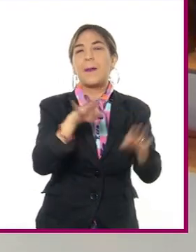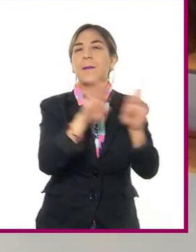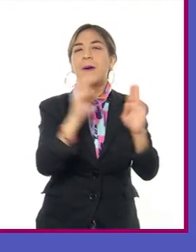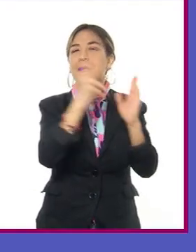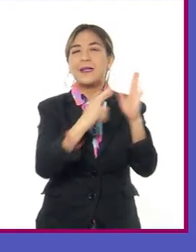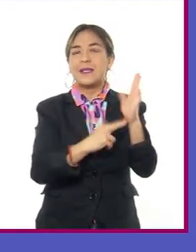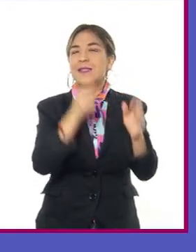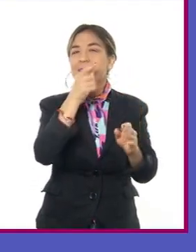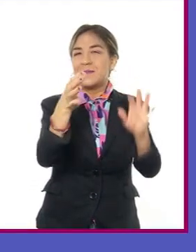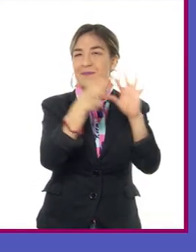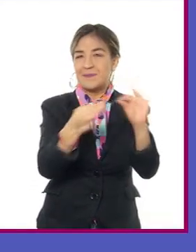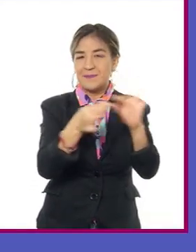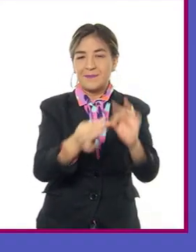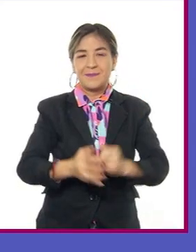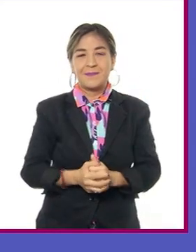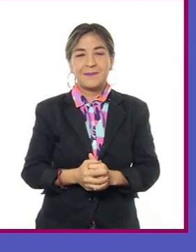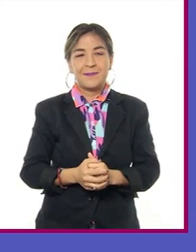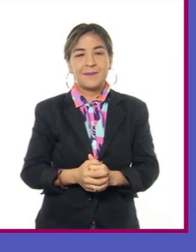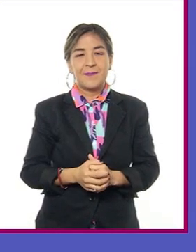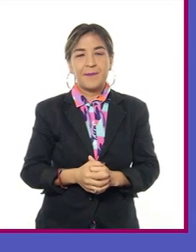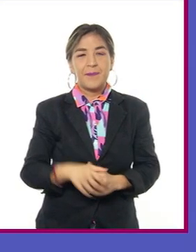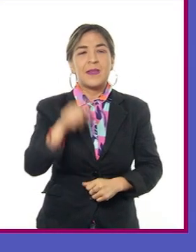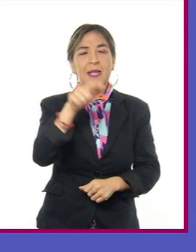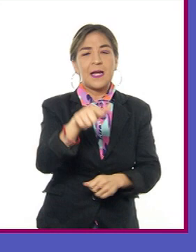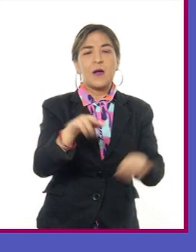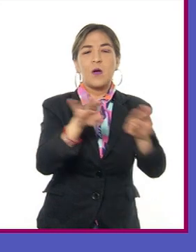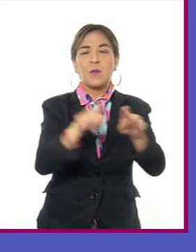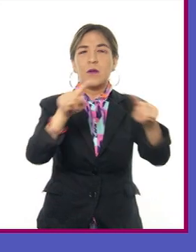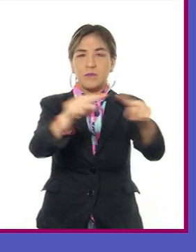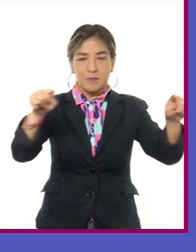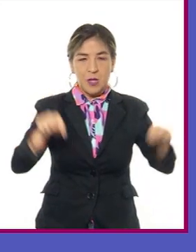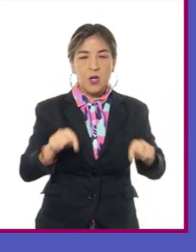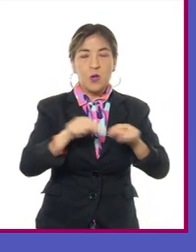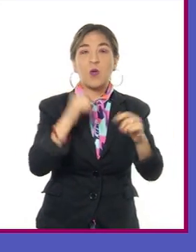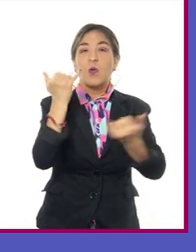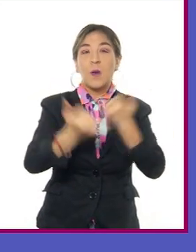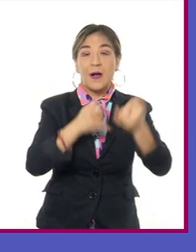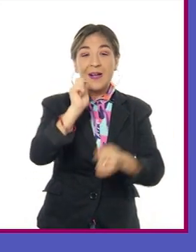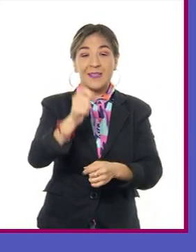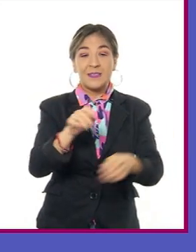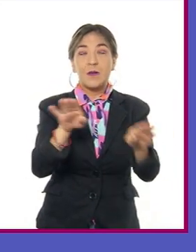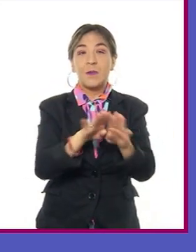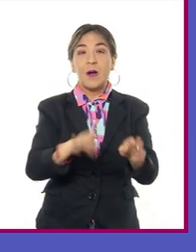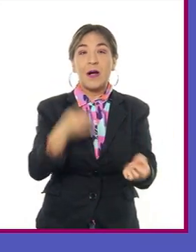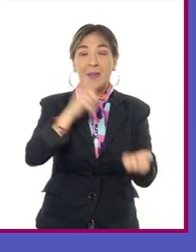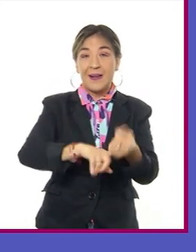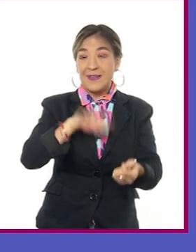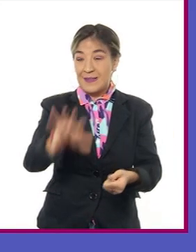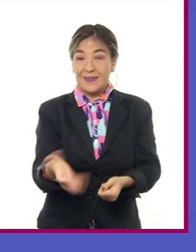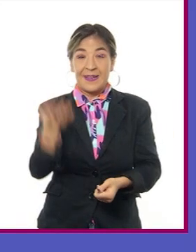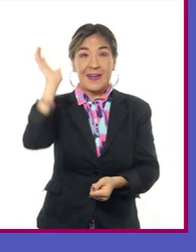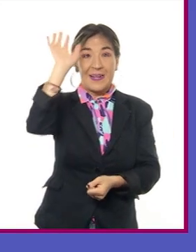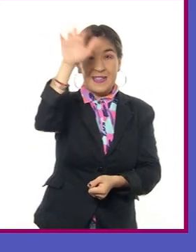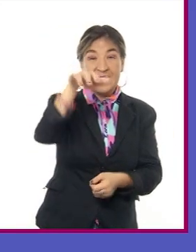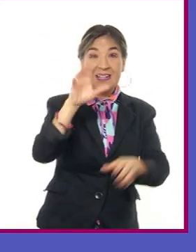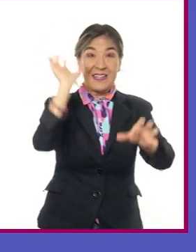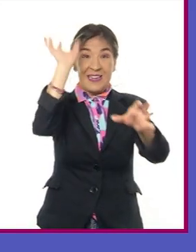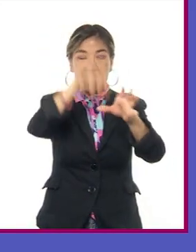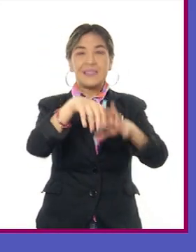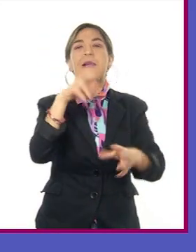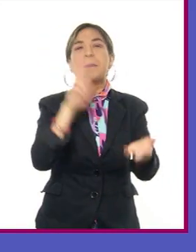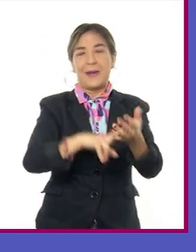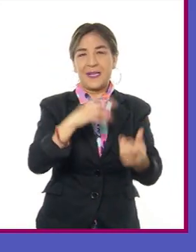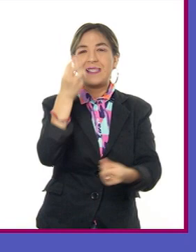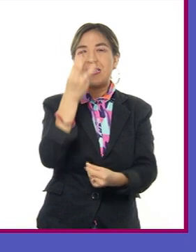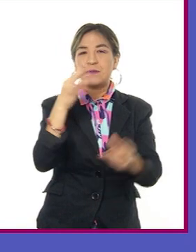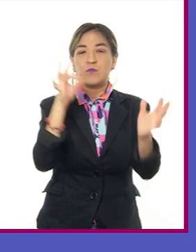reglamento. Cancha, balón y tablero. Si el tiro es atrás del medio círculo y es canasta, vale 3 puntos. Si la